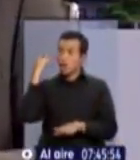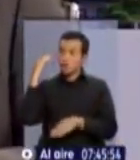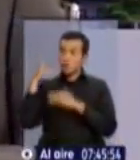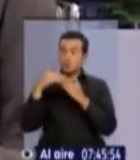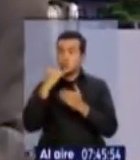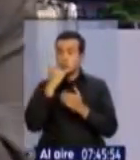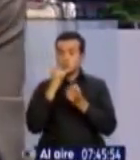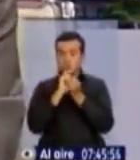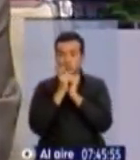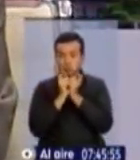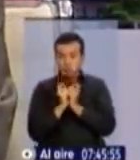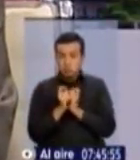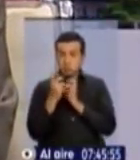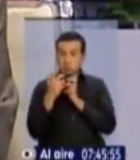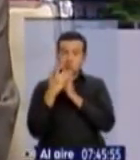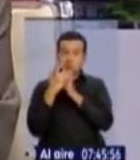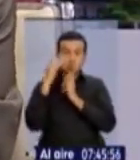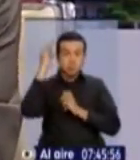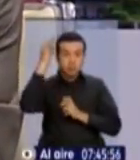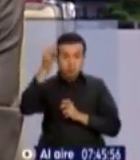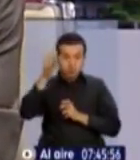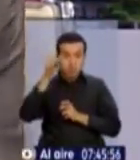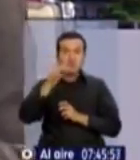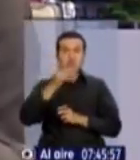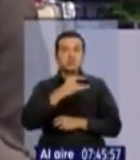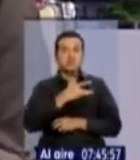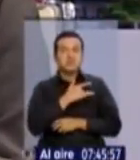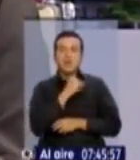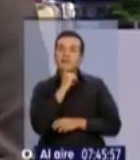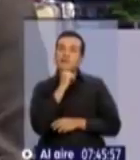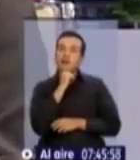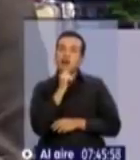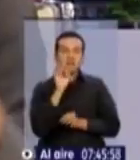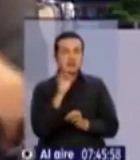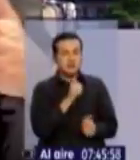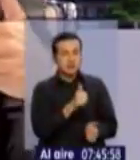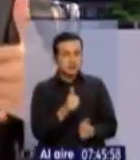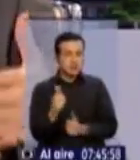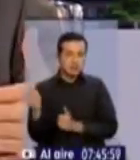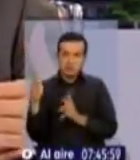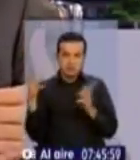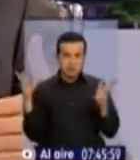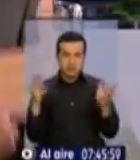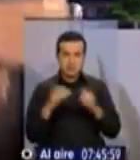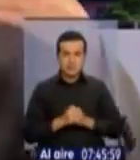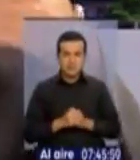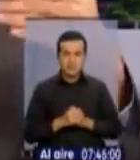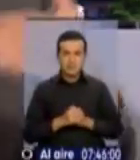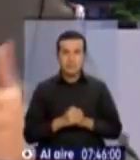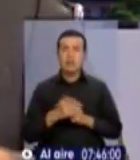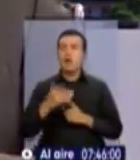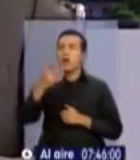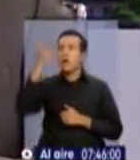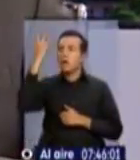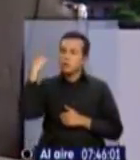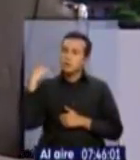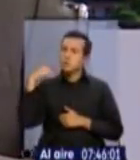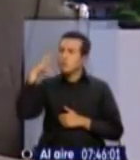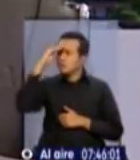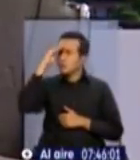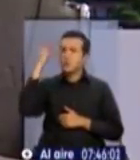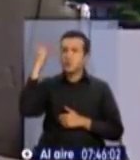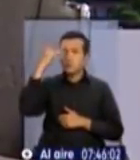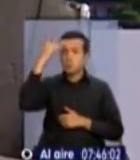perspectivas de futuro es lo que yo siento que no se ha dado adecuadamente que es lo que tienes que recoger de los años anteriores lo cierto que es fundamental